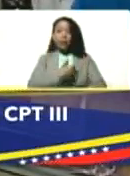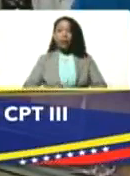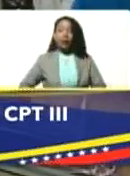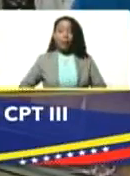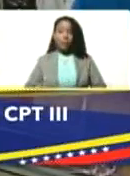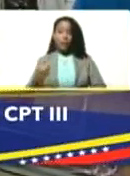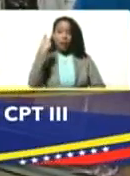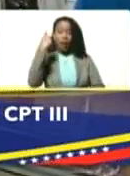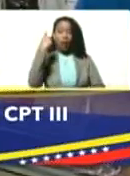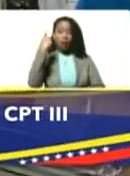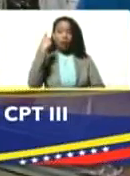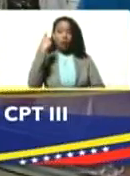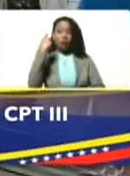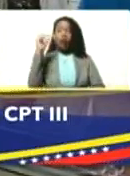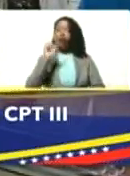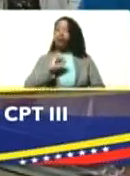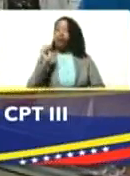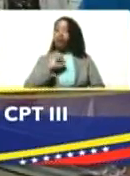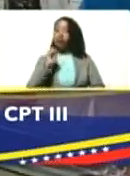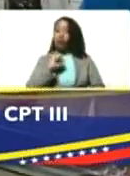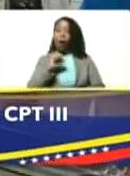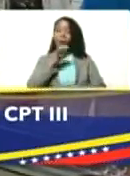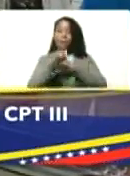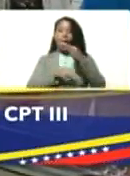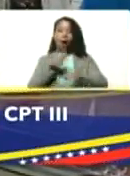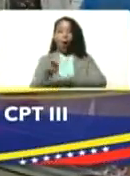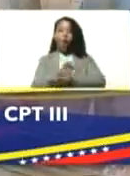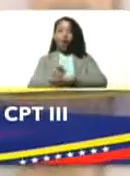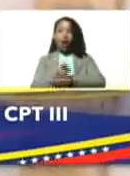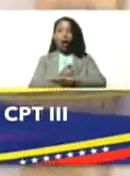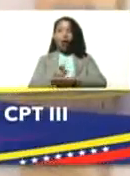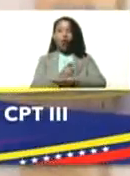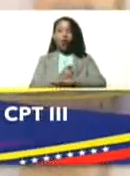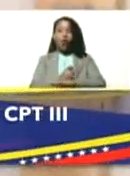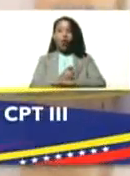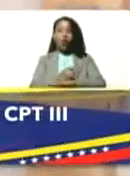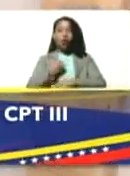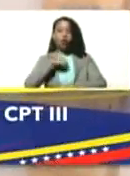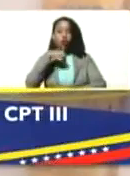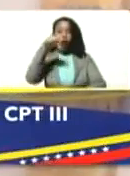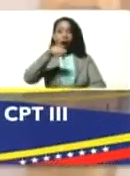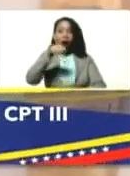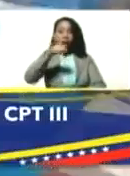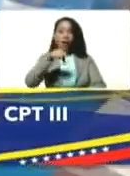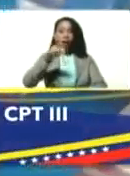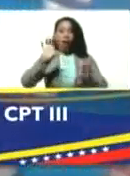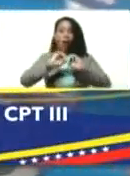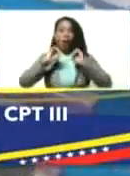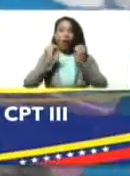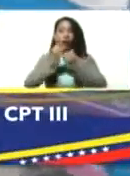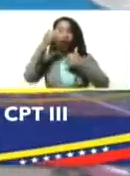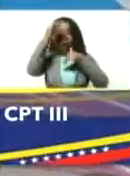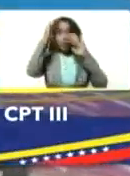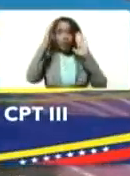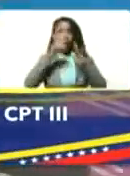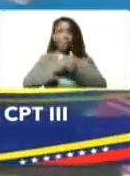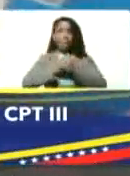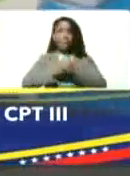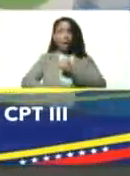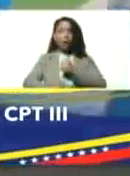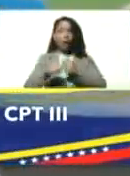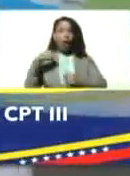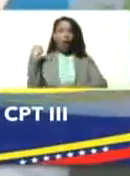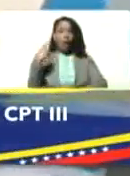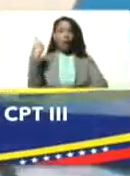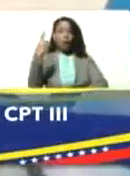primeramente. Bueno, efectivamente, como lo explicaba nuestro gobernador Víctor Clar, hoy estamos en la sala de atención al parto del